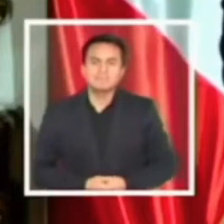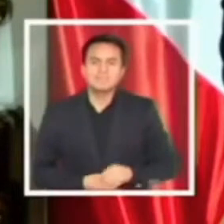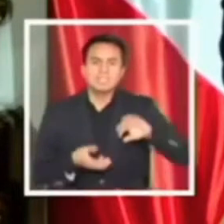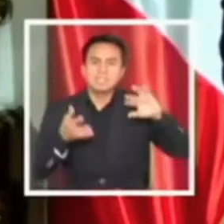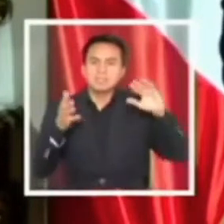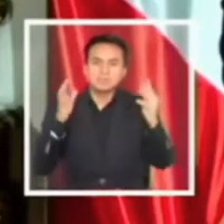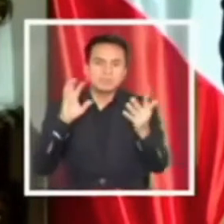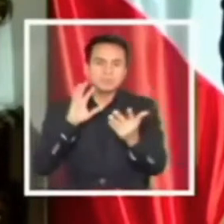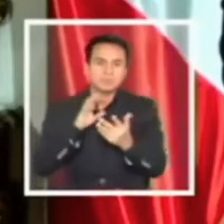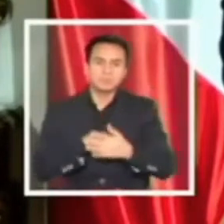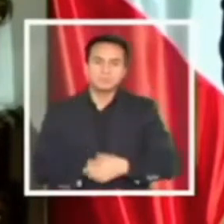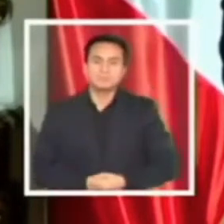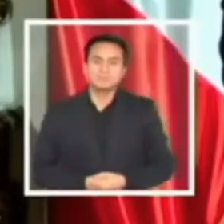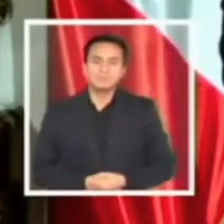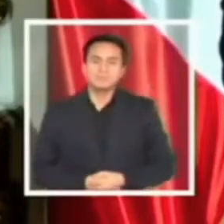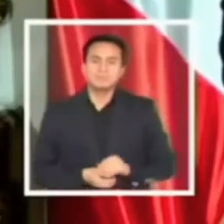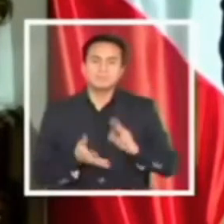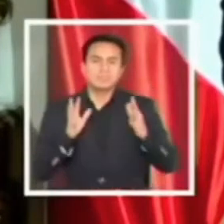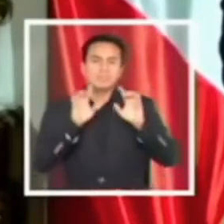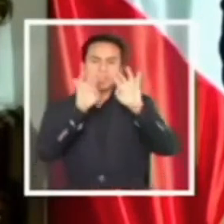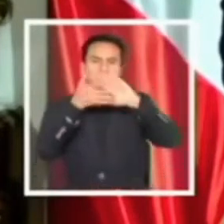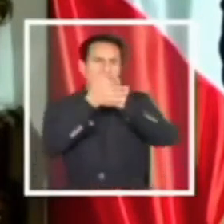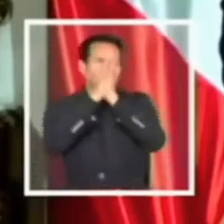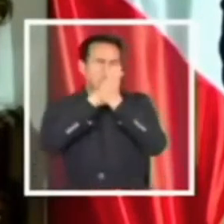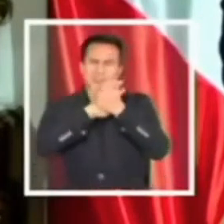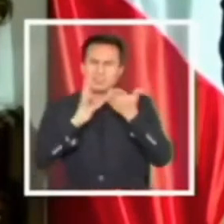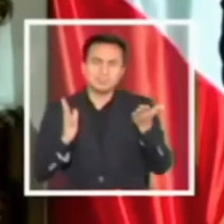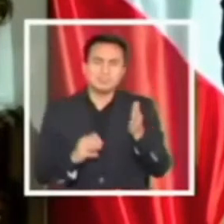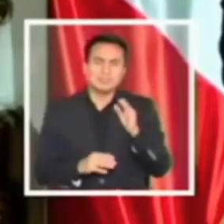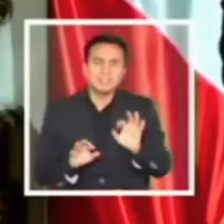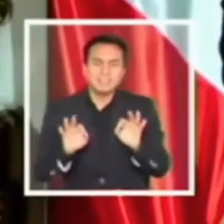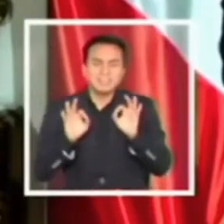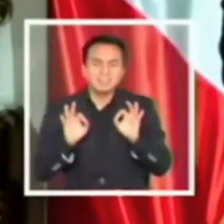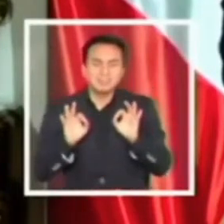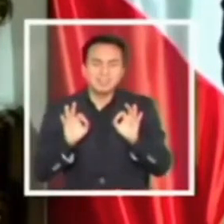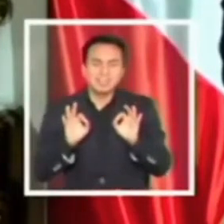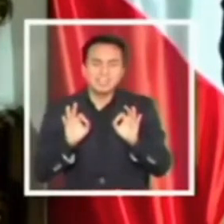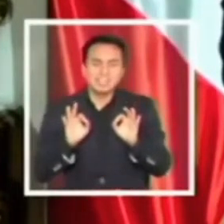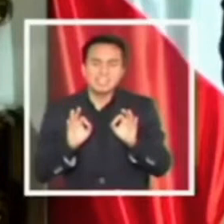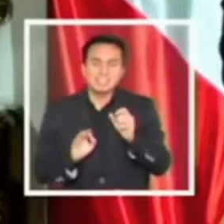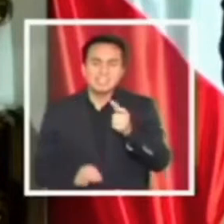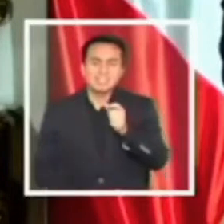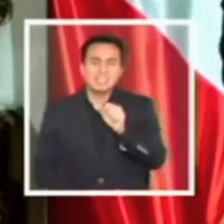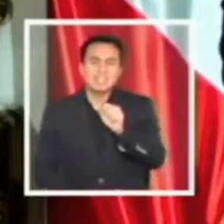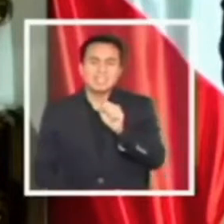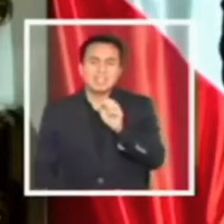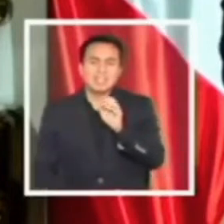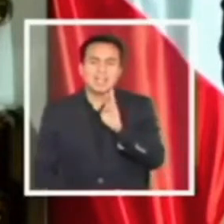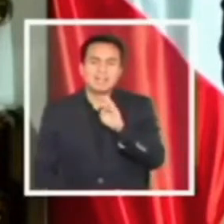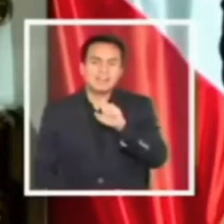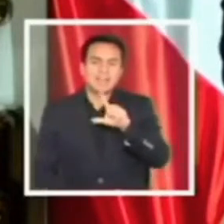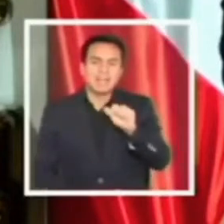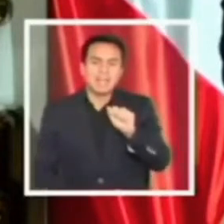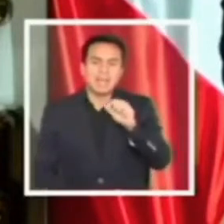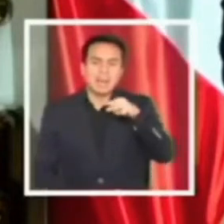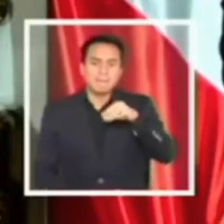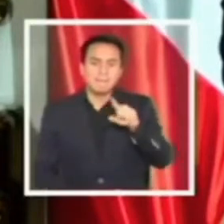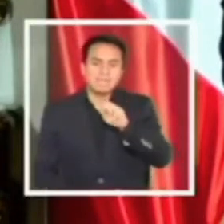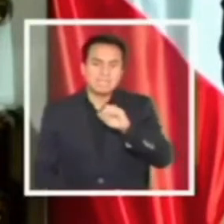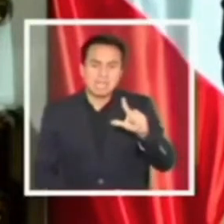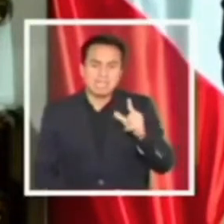del mundo, del universo, a la excepcional Gabriela Mistral y